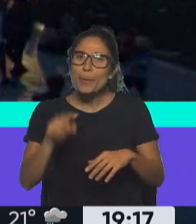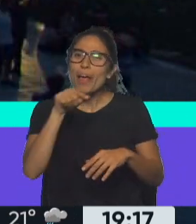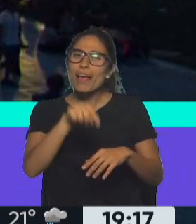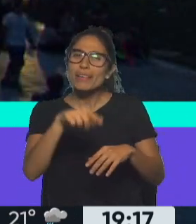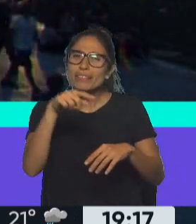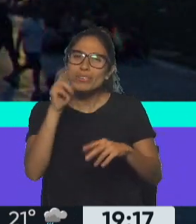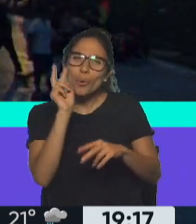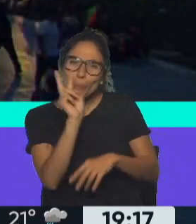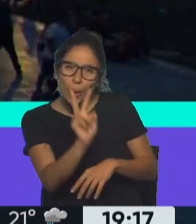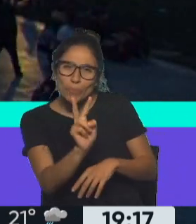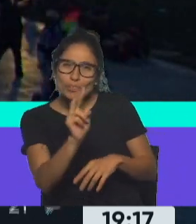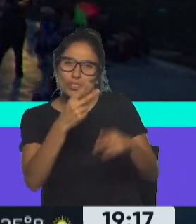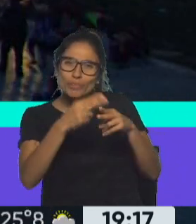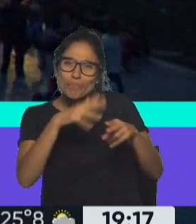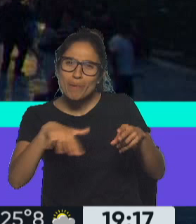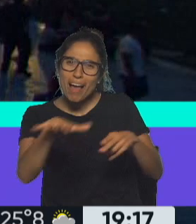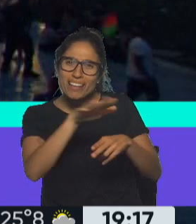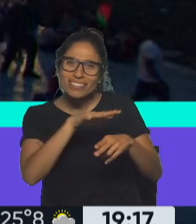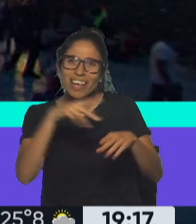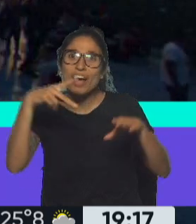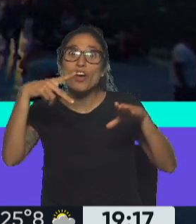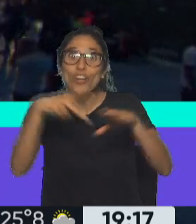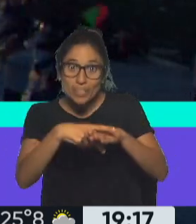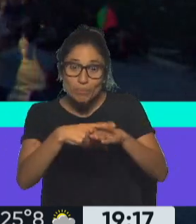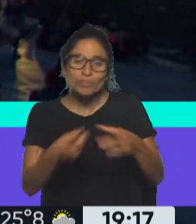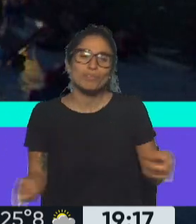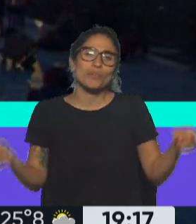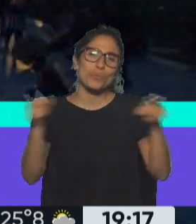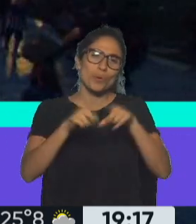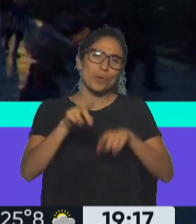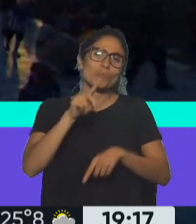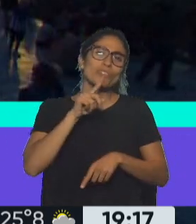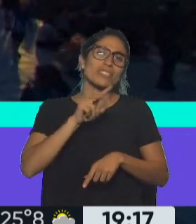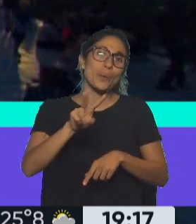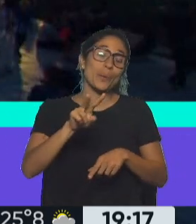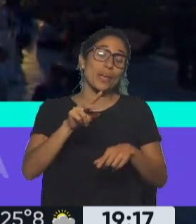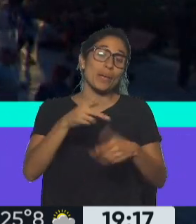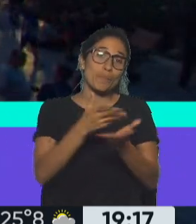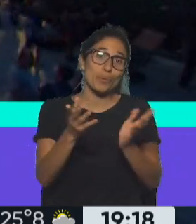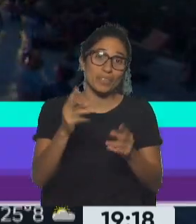una pausa más. Y ya regresamos con más televisión pública, noticias.